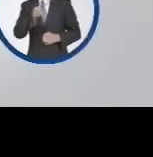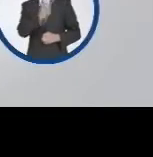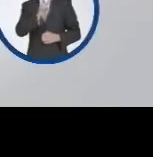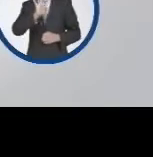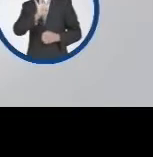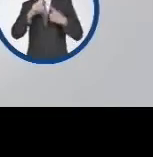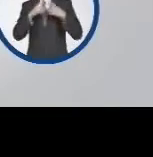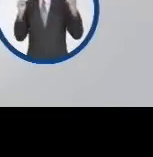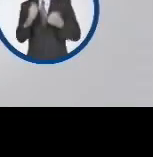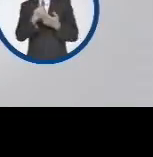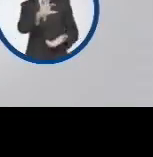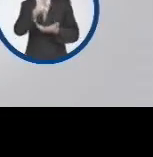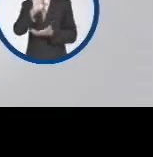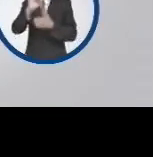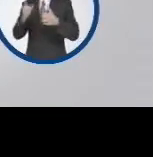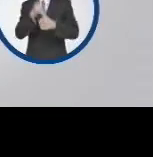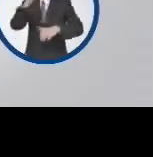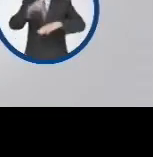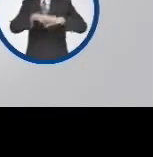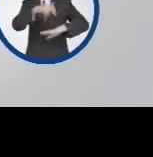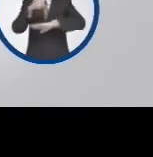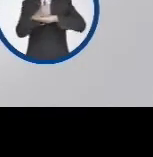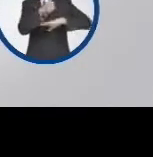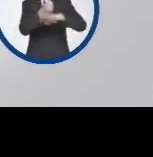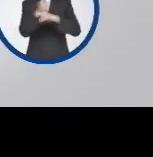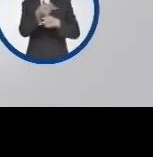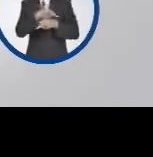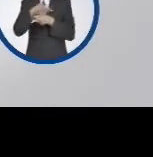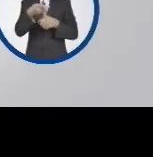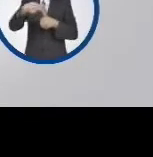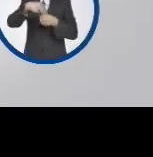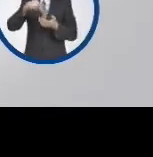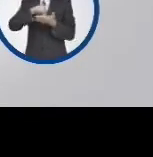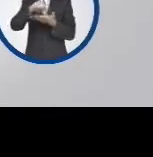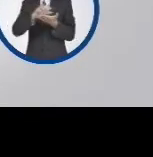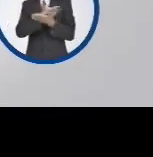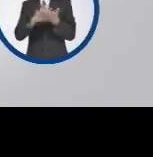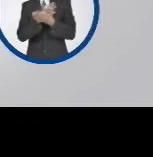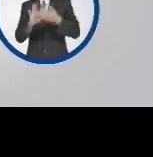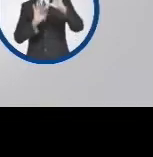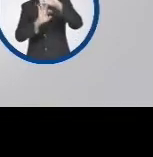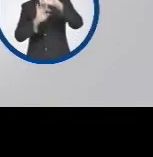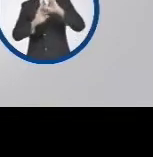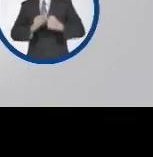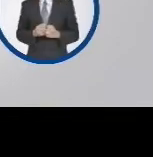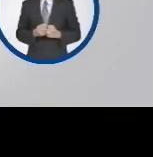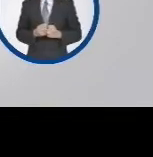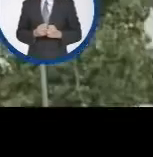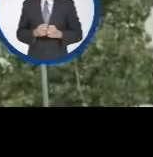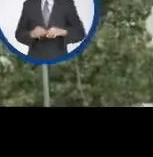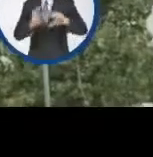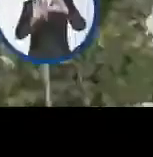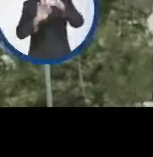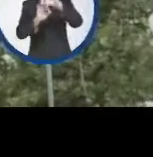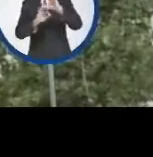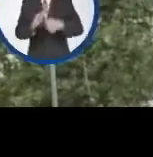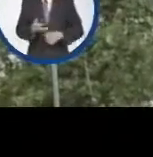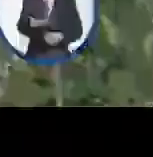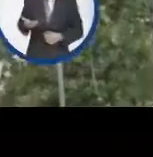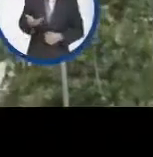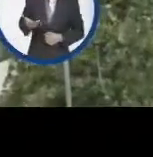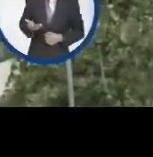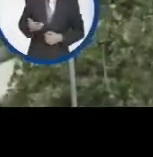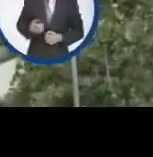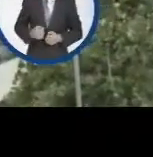Este 24 de marzo, elegiremos por primera vez en las urnas a los consejeros y consejeras del Consejo de Participación Ciudadana y Control Social. ¿Qué es el Consejo